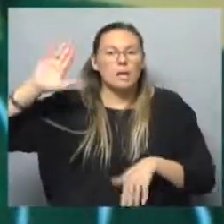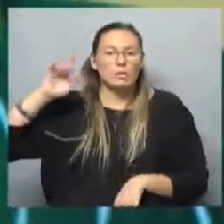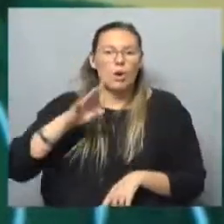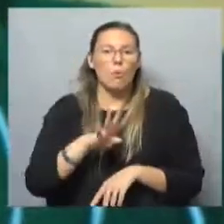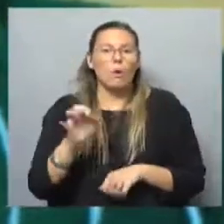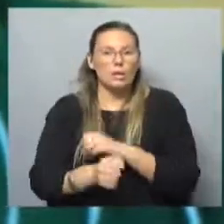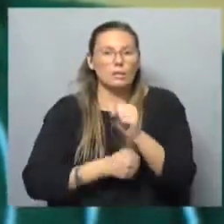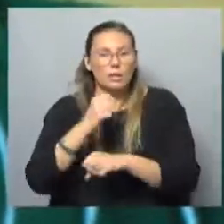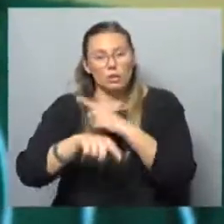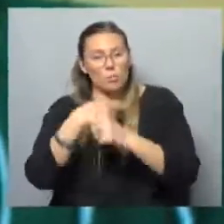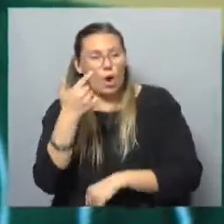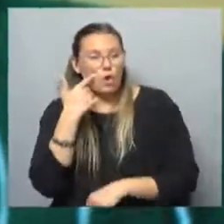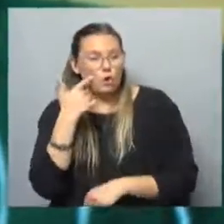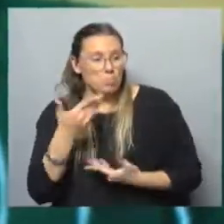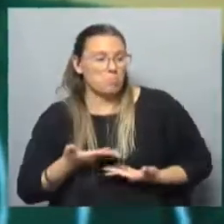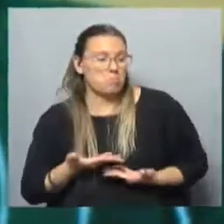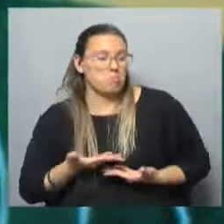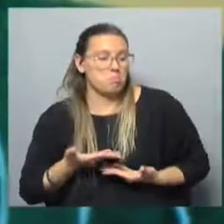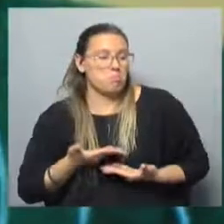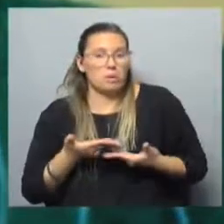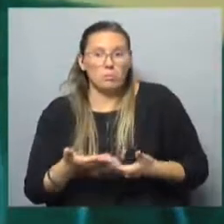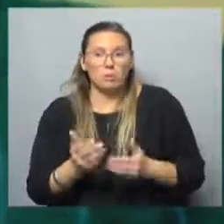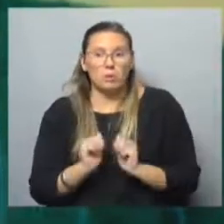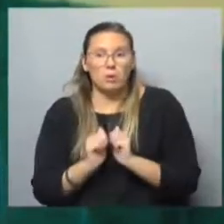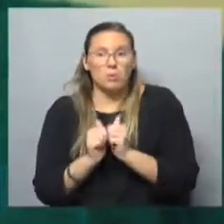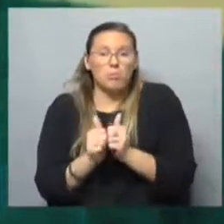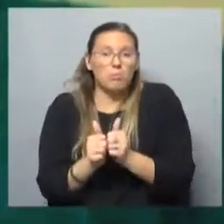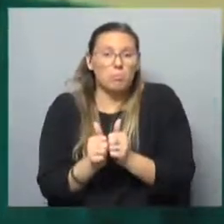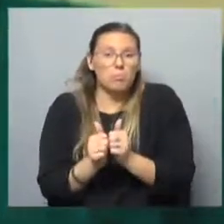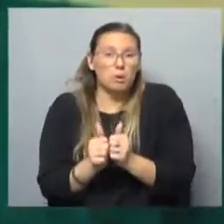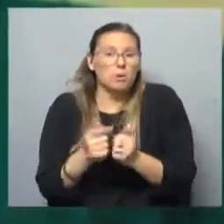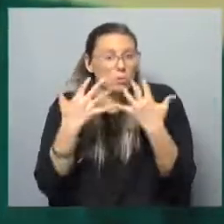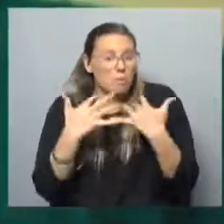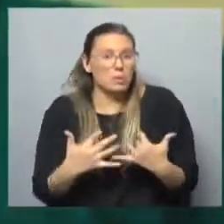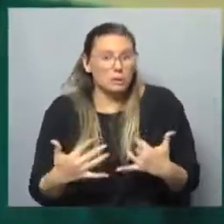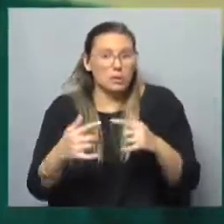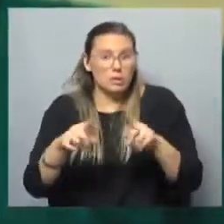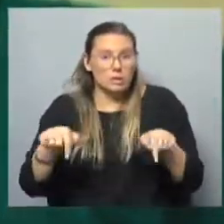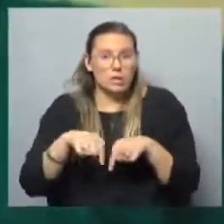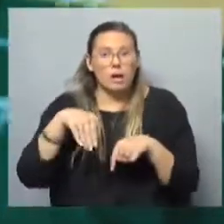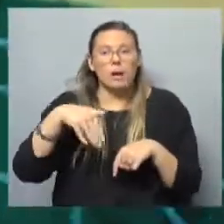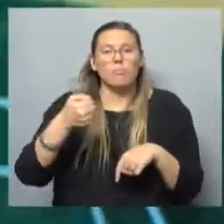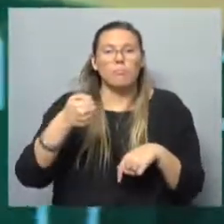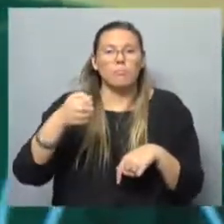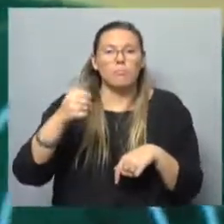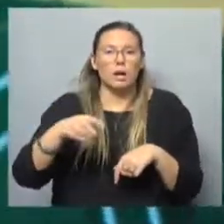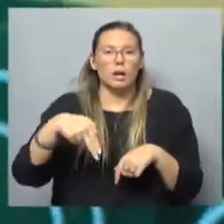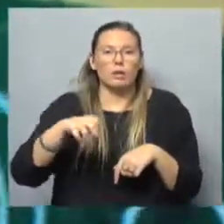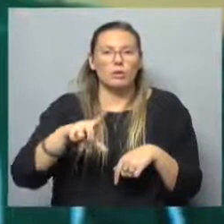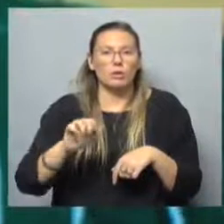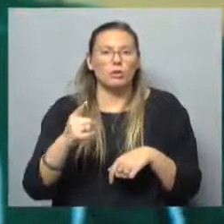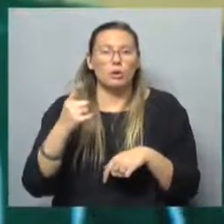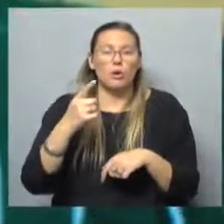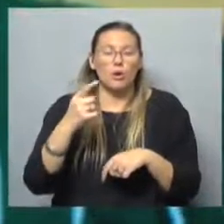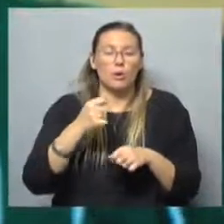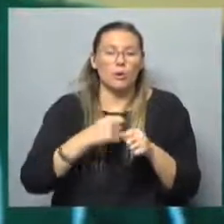40 años después de conocernos, me invitó a acompañarlo en un espectáculo en la Sala Magnolio hace un año, y yo vine por